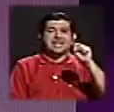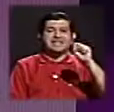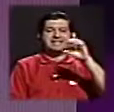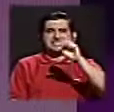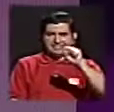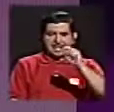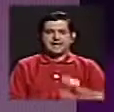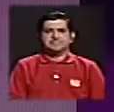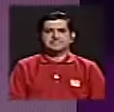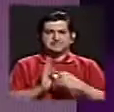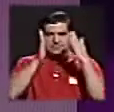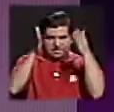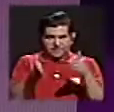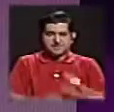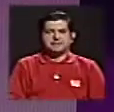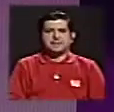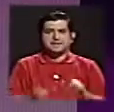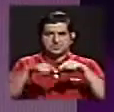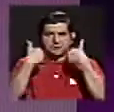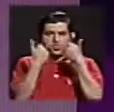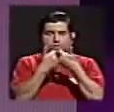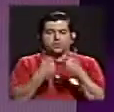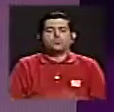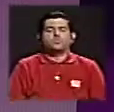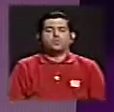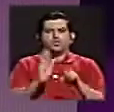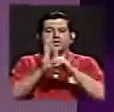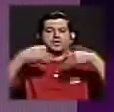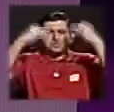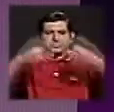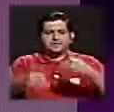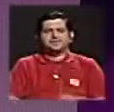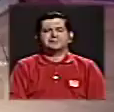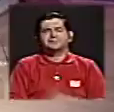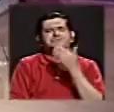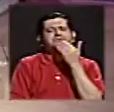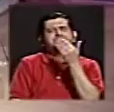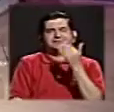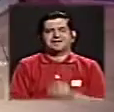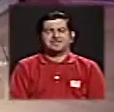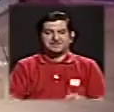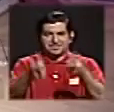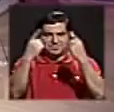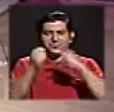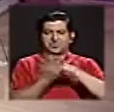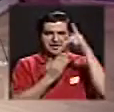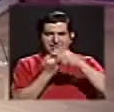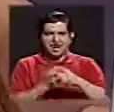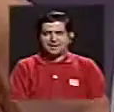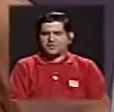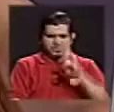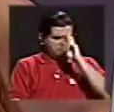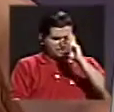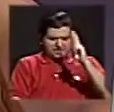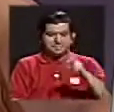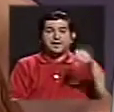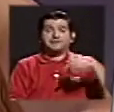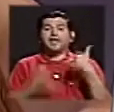Salas, representante de la colectiva por el derecho a decidir. Mil gracias, Seidy. Por estar aquí con Irreverencias. Estamos en